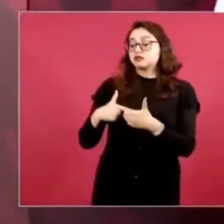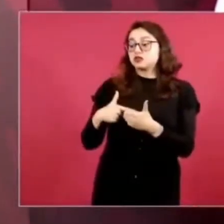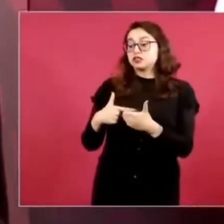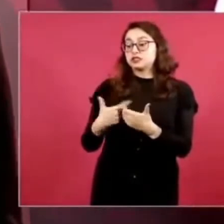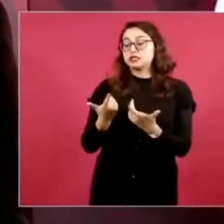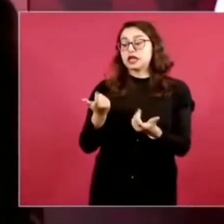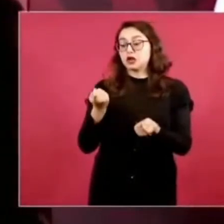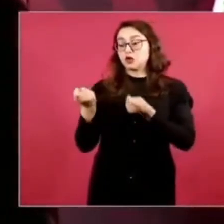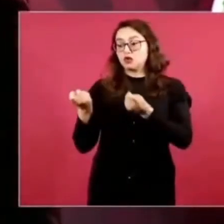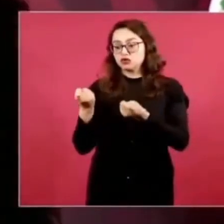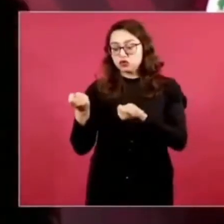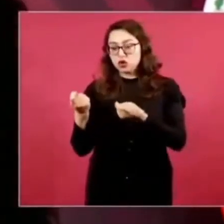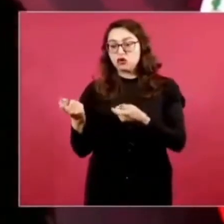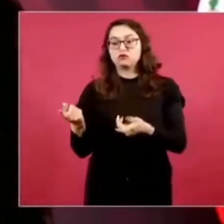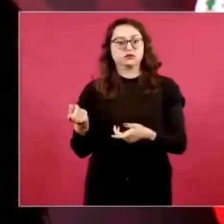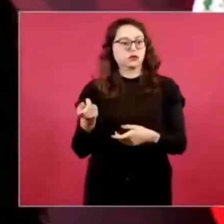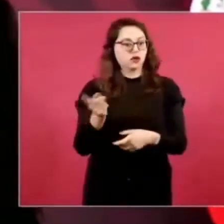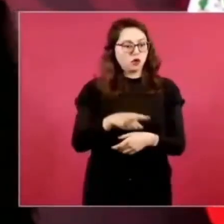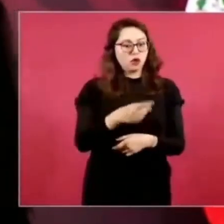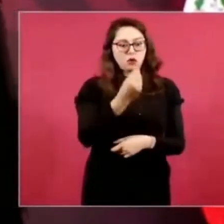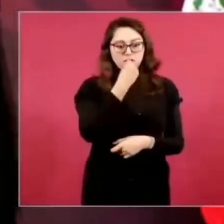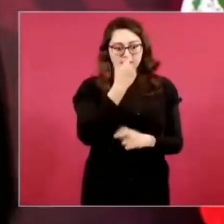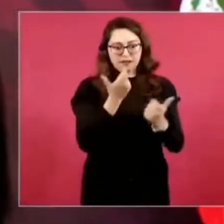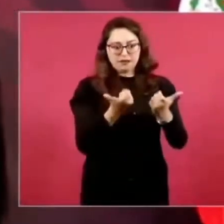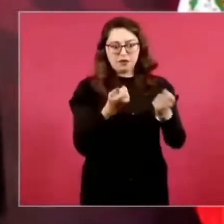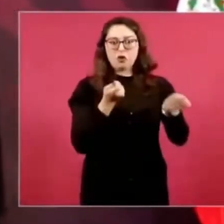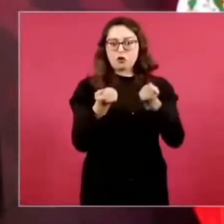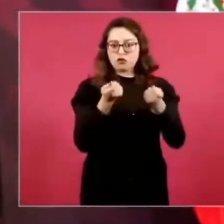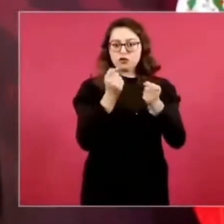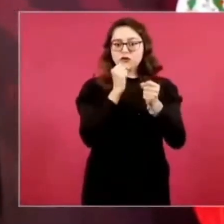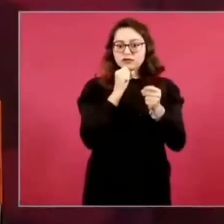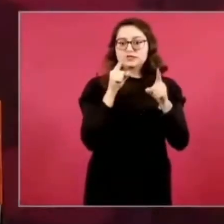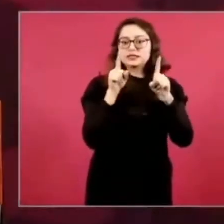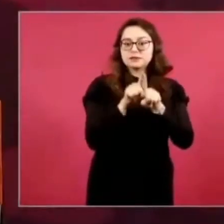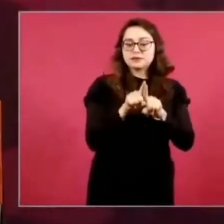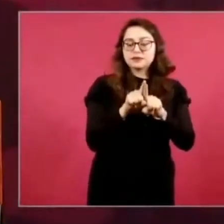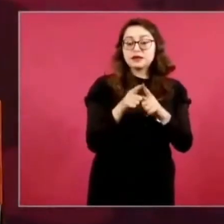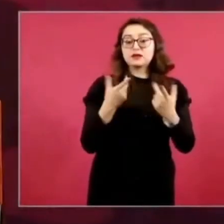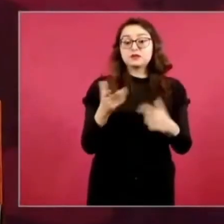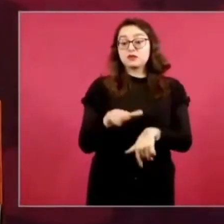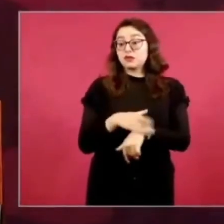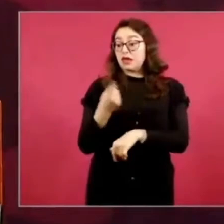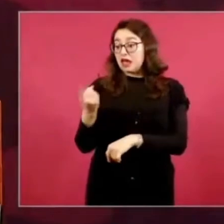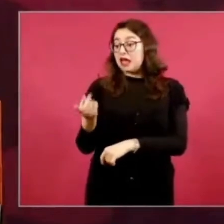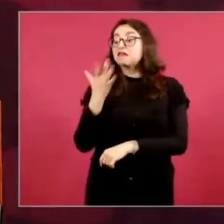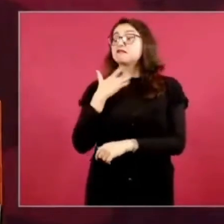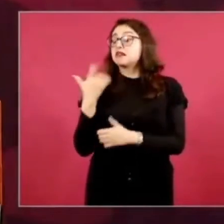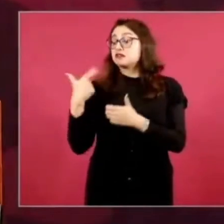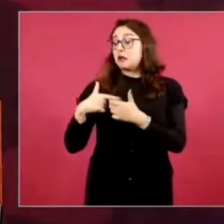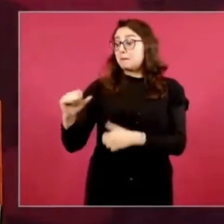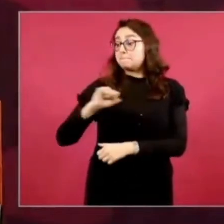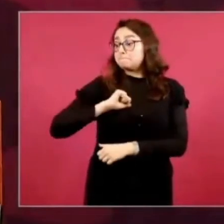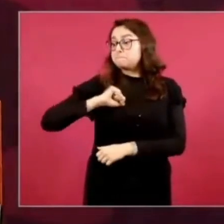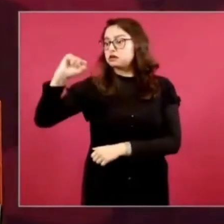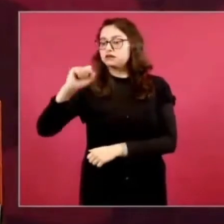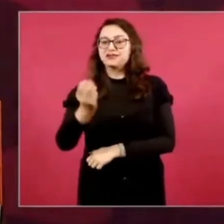alimentos, no, control, porque ¿de qué depende la inflación? En mucho